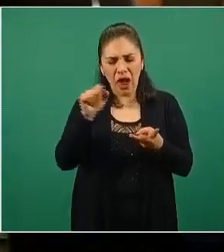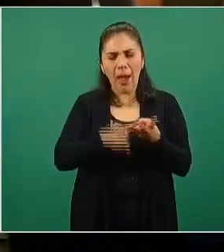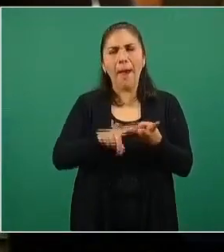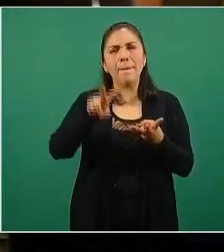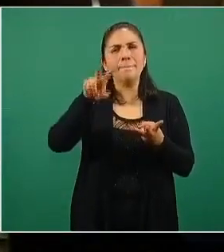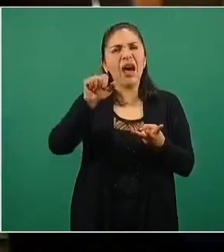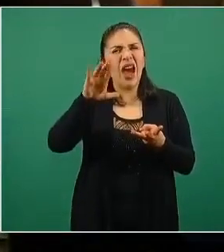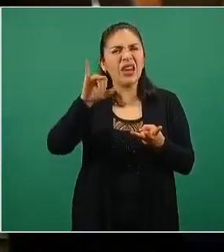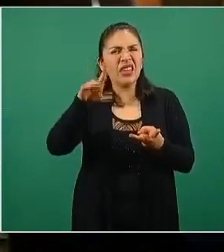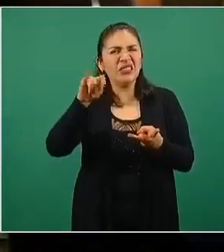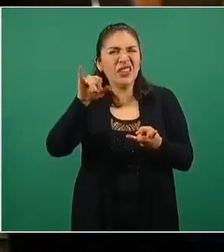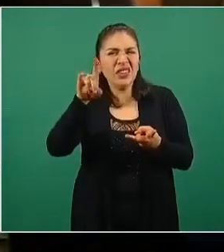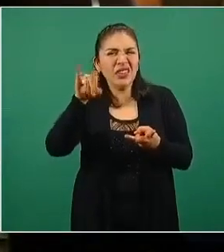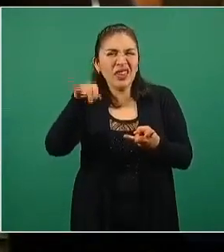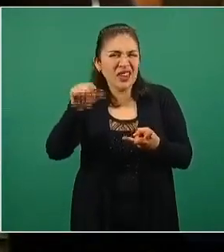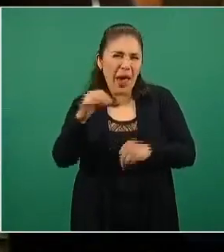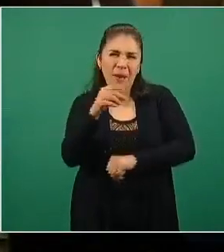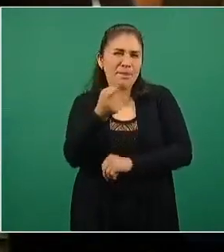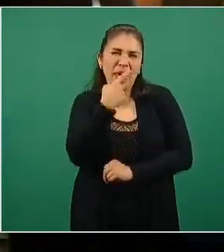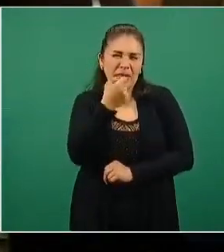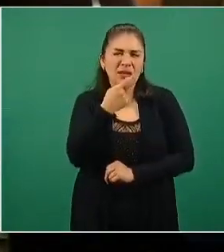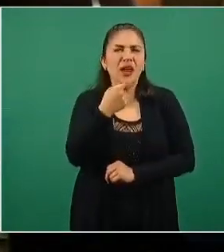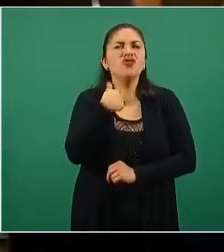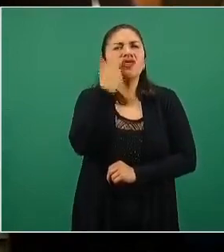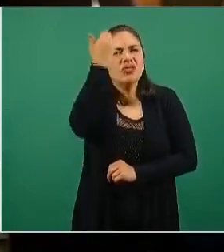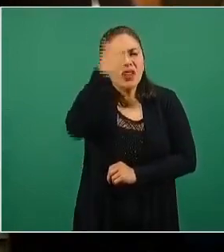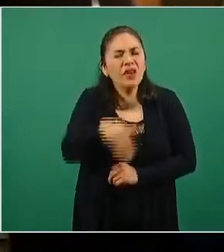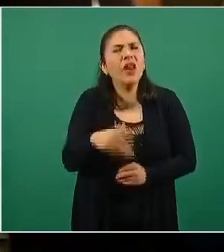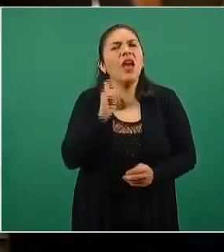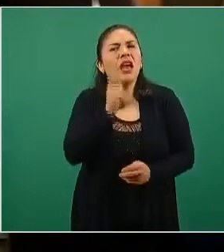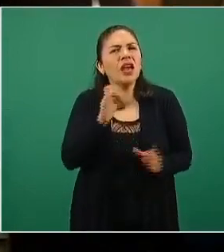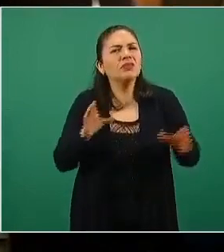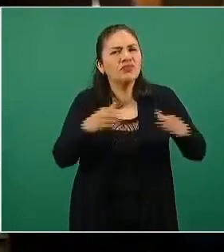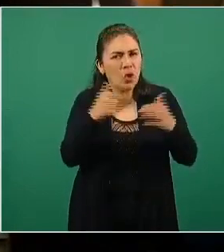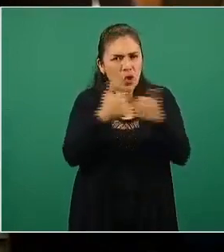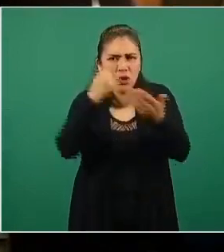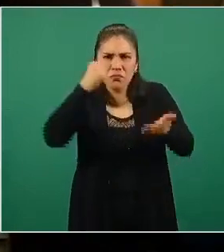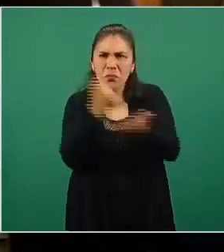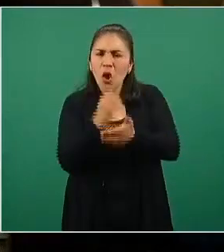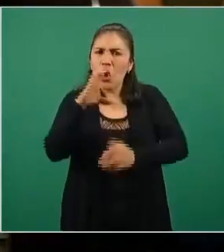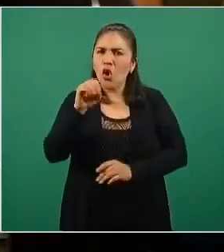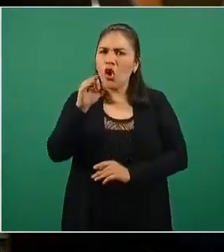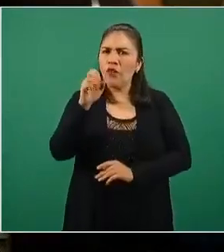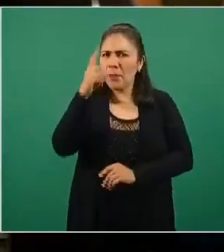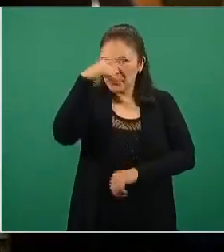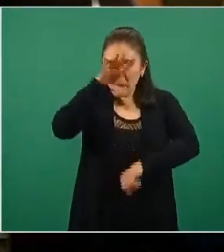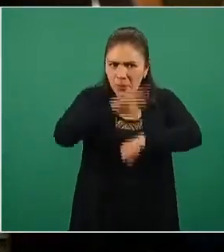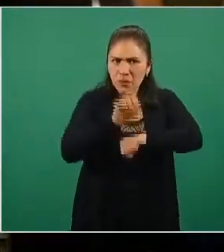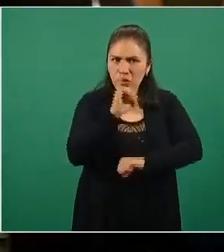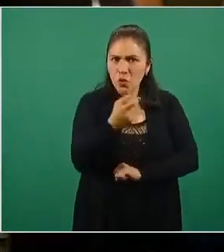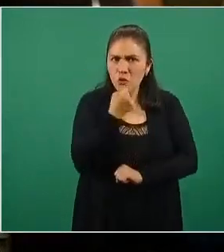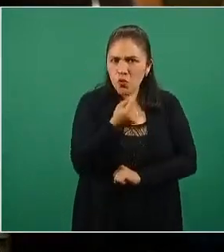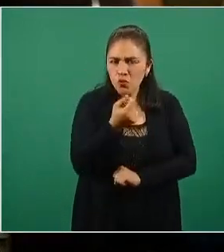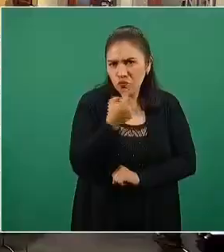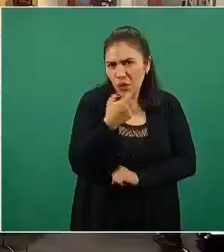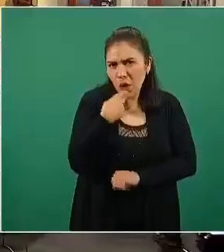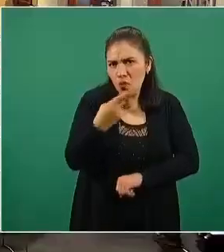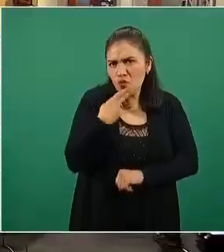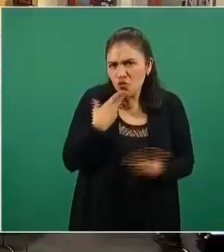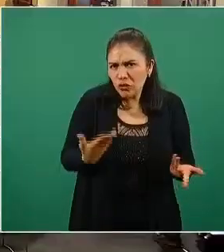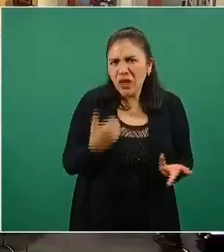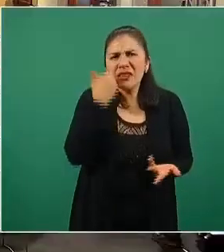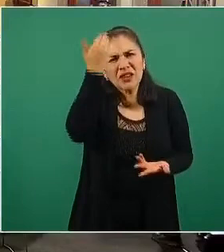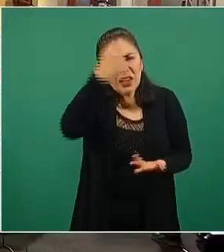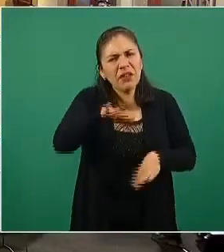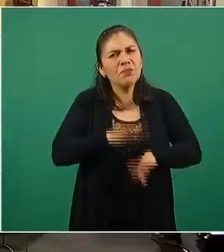baricitinib, ese mero. Entonces, a ver, ¿cuál es un poco la situación ante COFEPRIS de aprobación de estos medicamentos? Y un poco saber